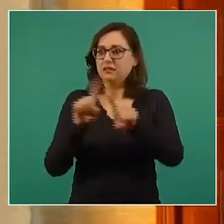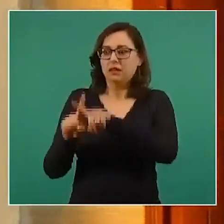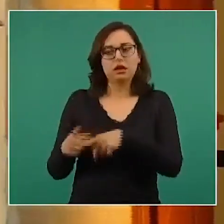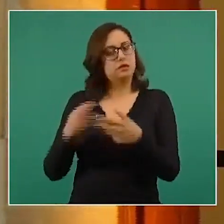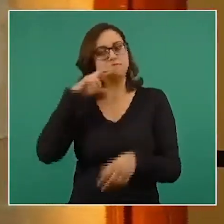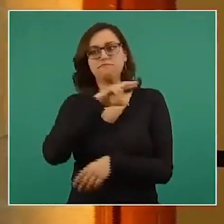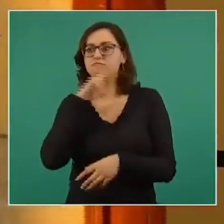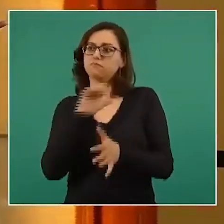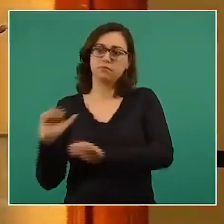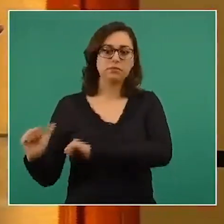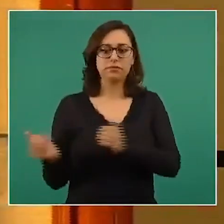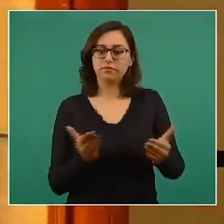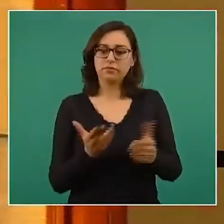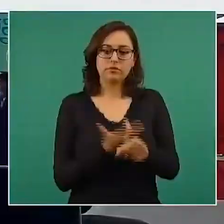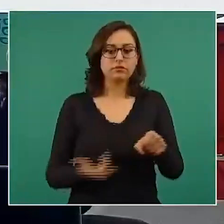por favor.